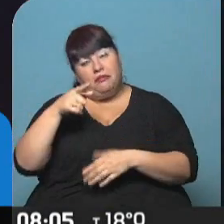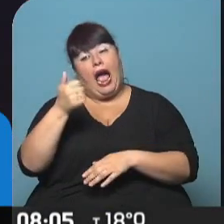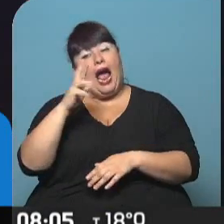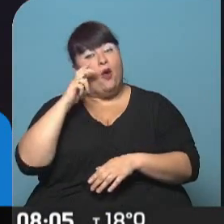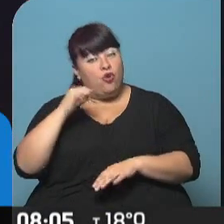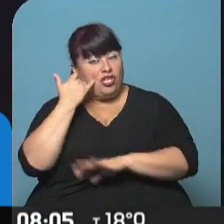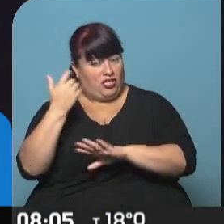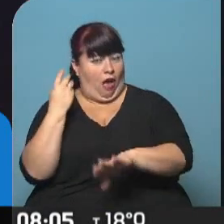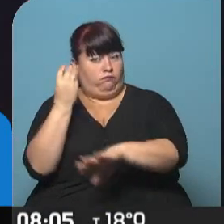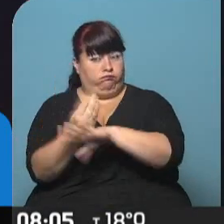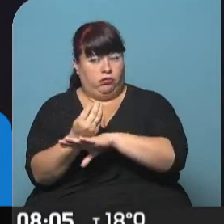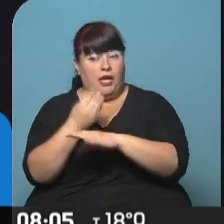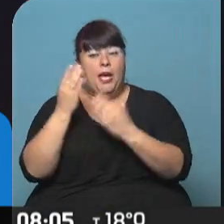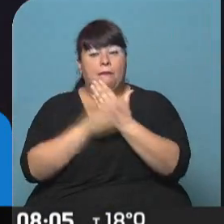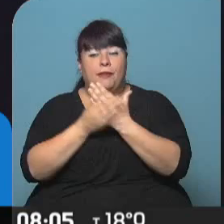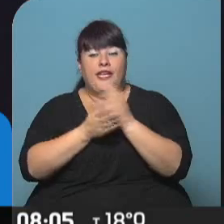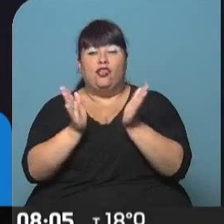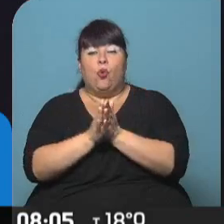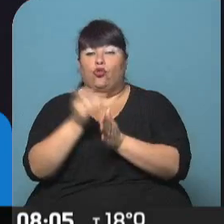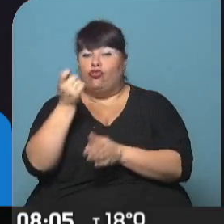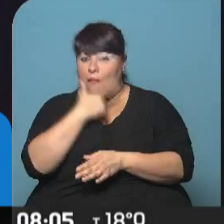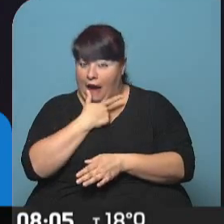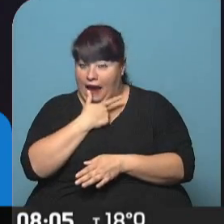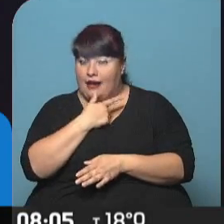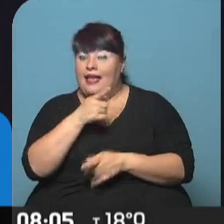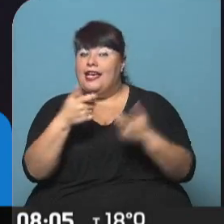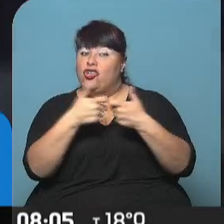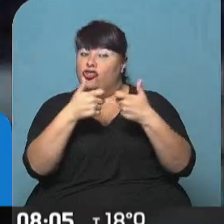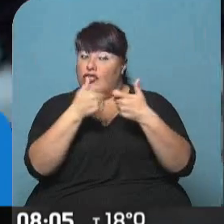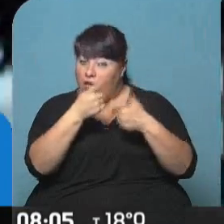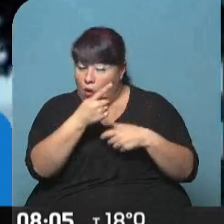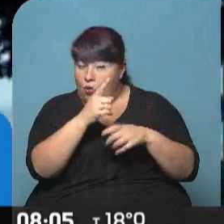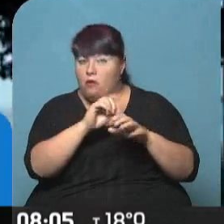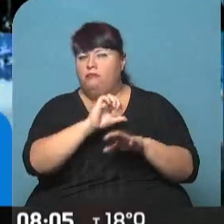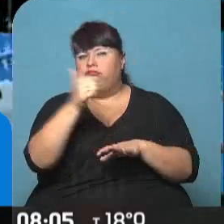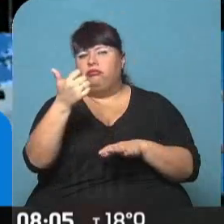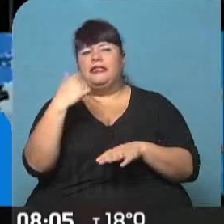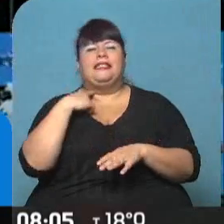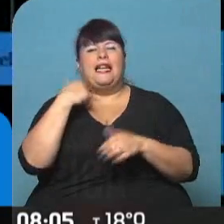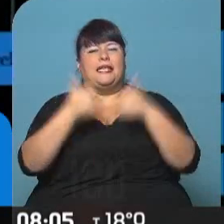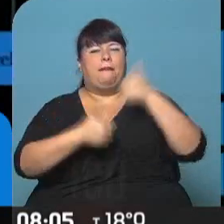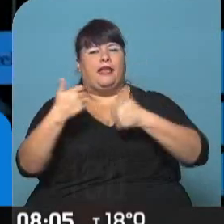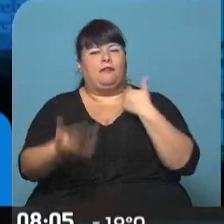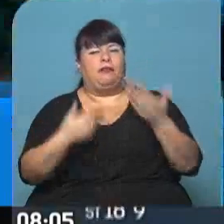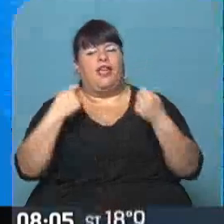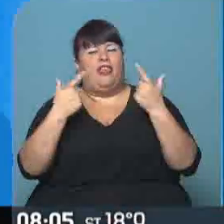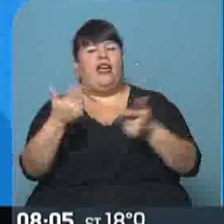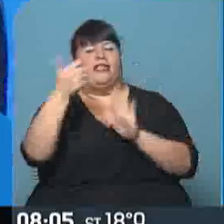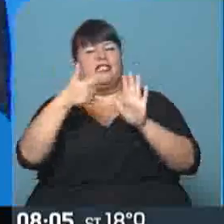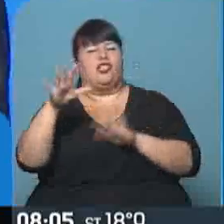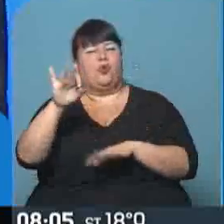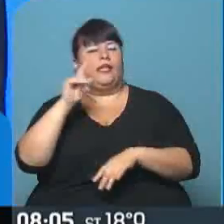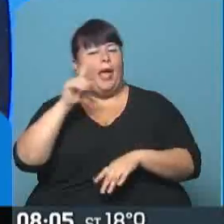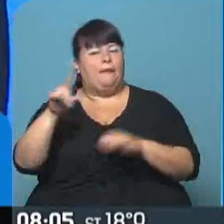Aranguren ya había asumido en el gabinete de Mauricio Macri, una de esas sociedades, ganó 13 licitaciones para proveer